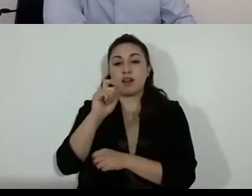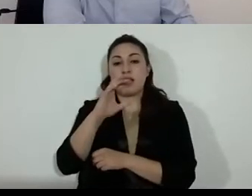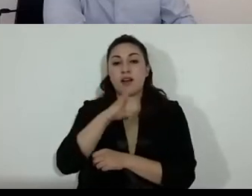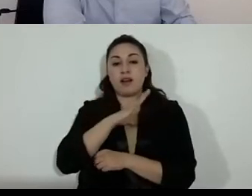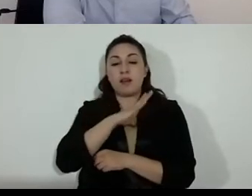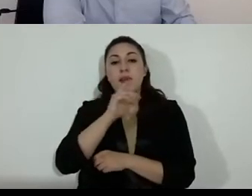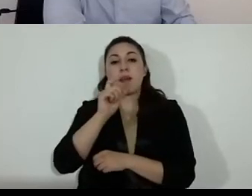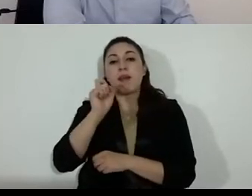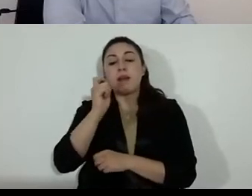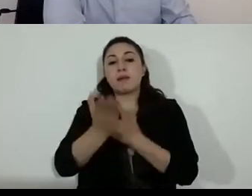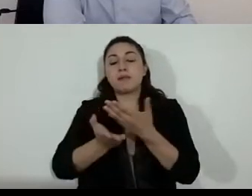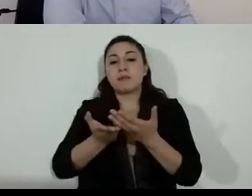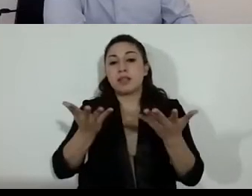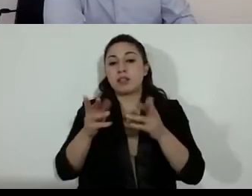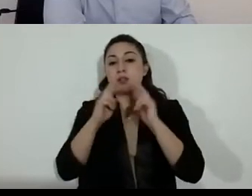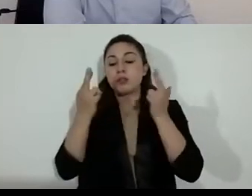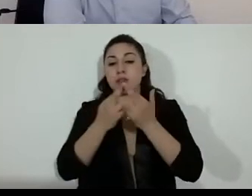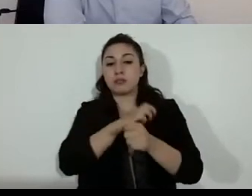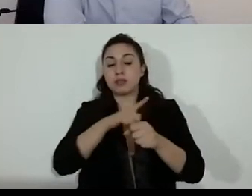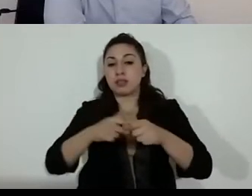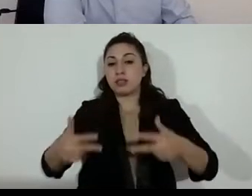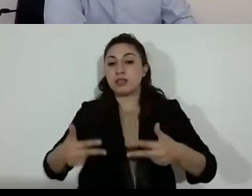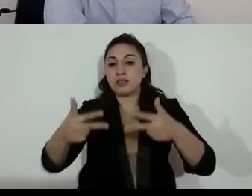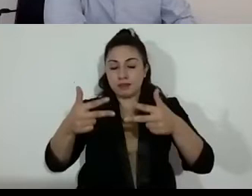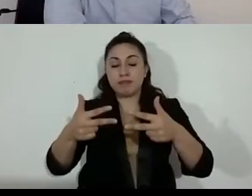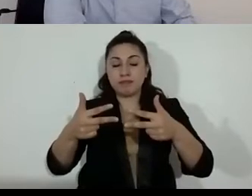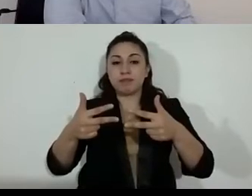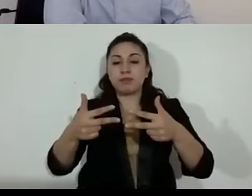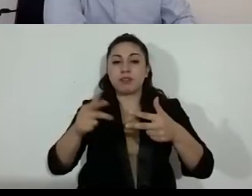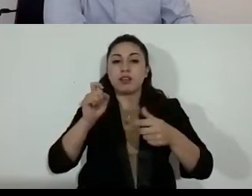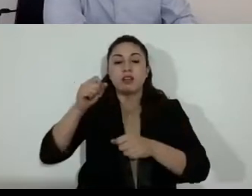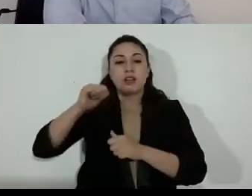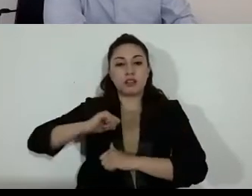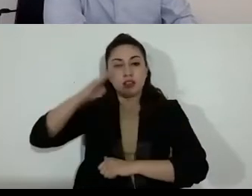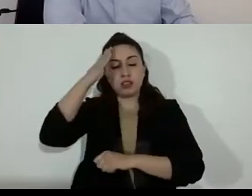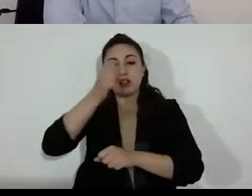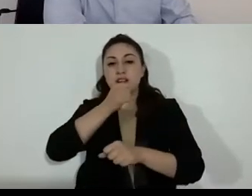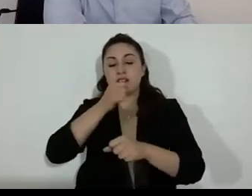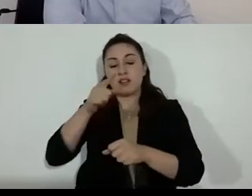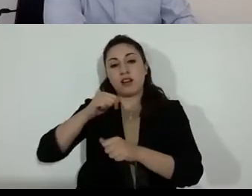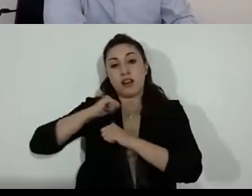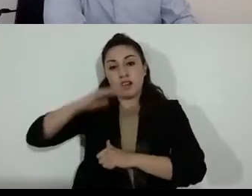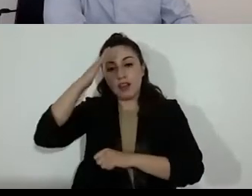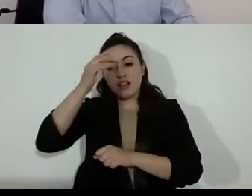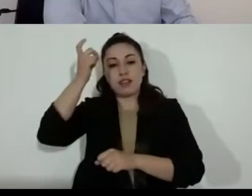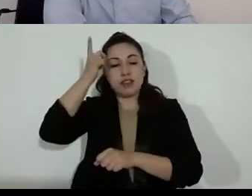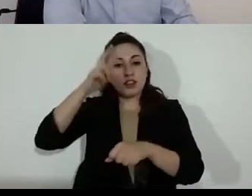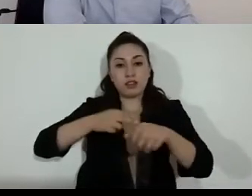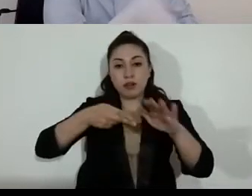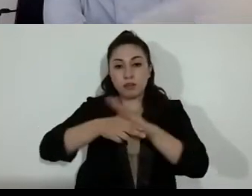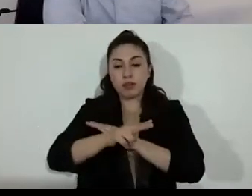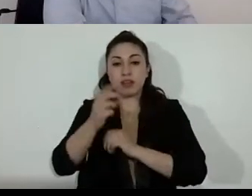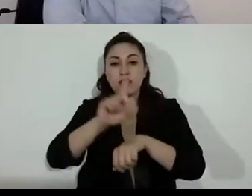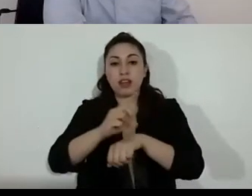la comparecencia vía remota de la persona titular de la Dirección General del Sistema de Transporte Colectivo Metro el día 3 de diciembre